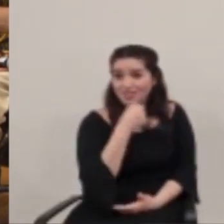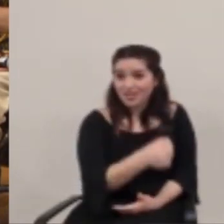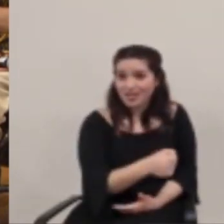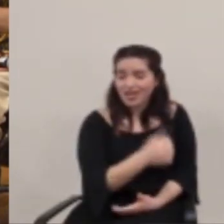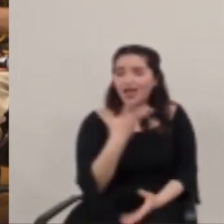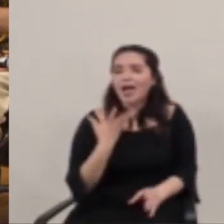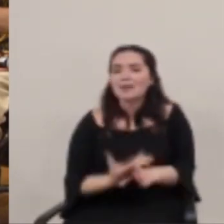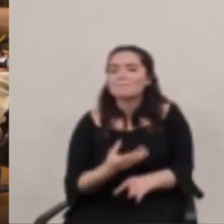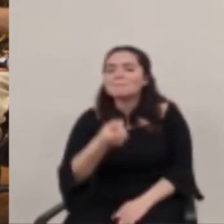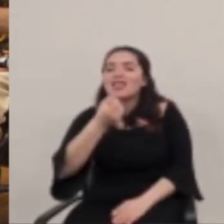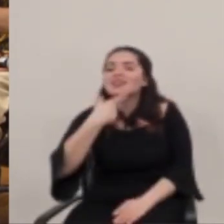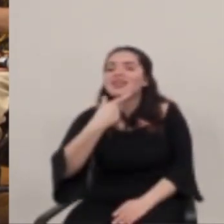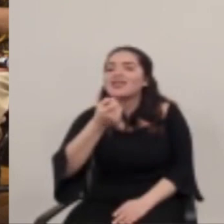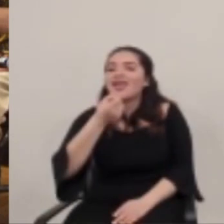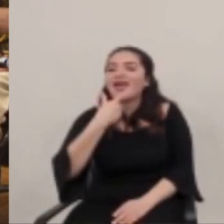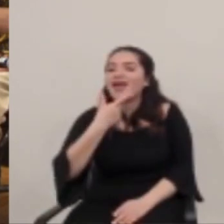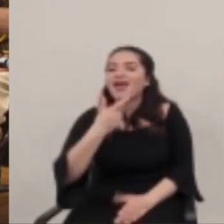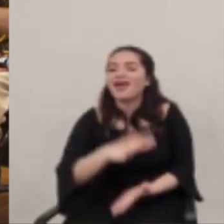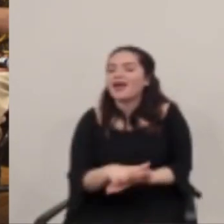pastilla